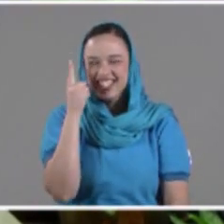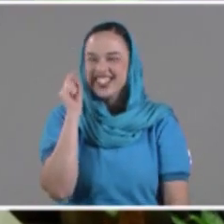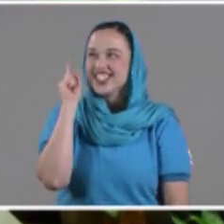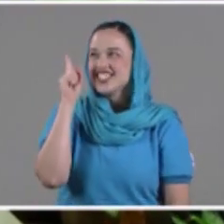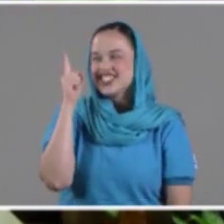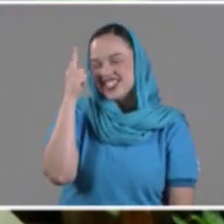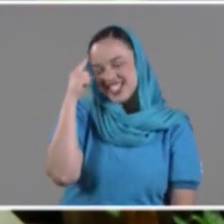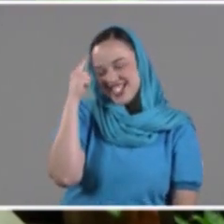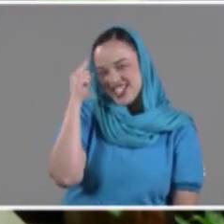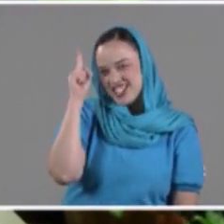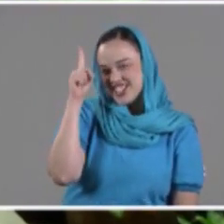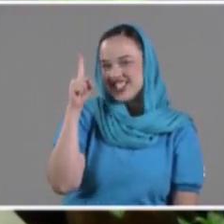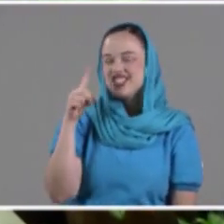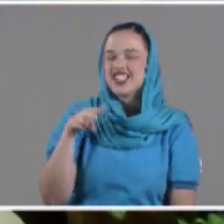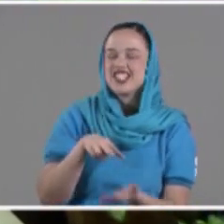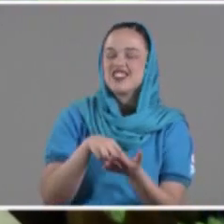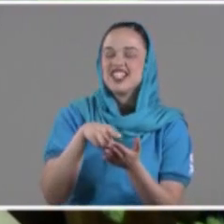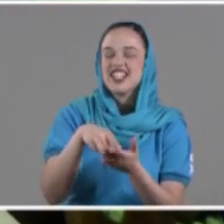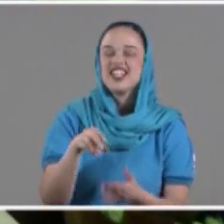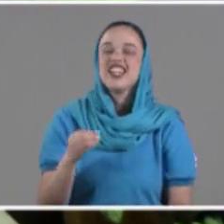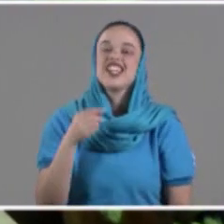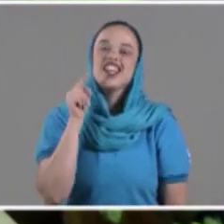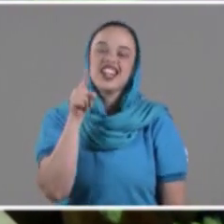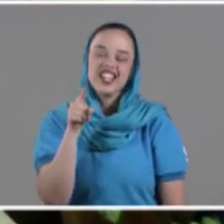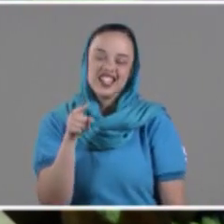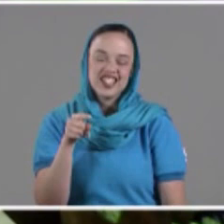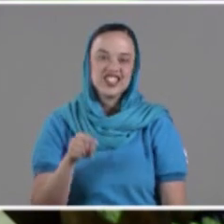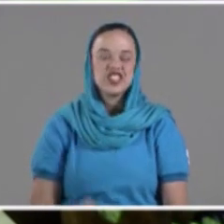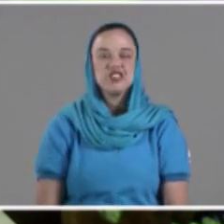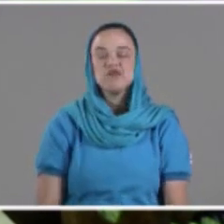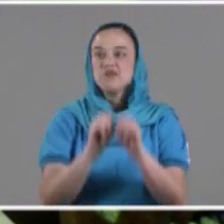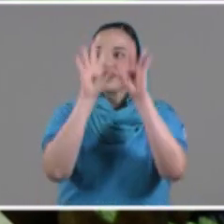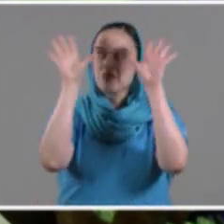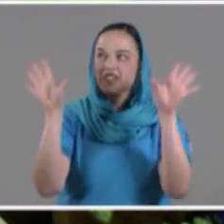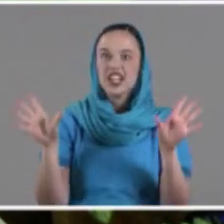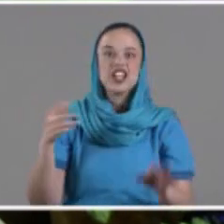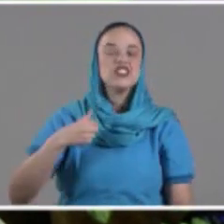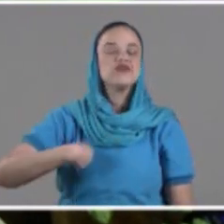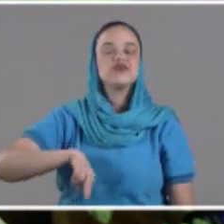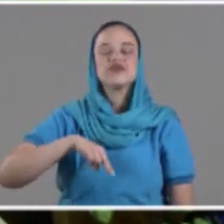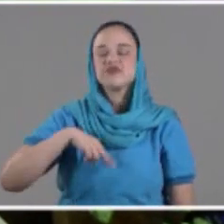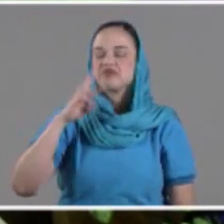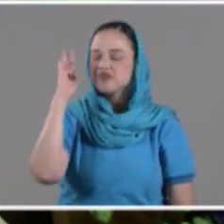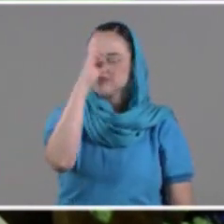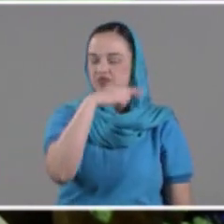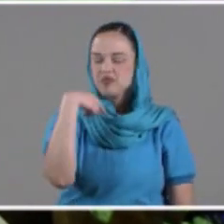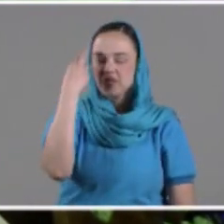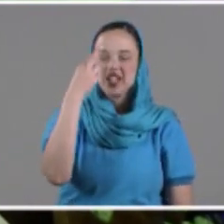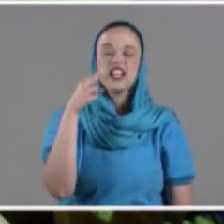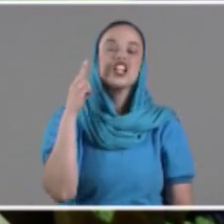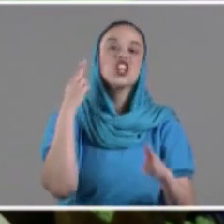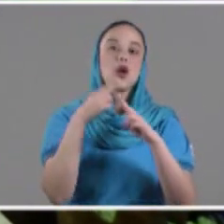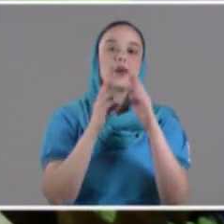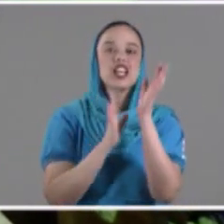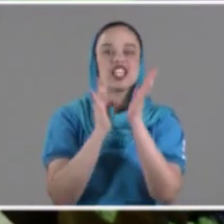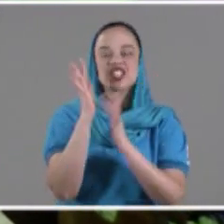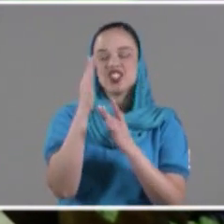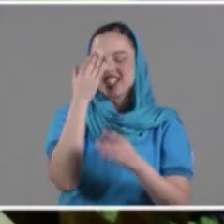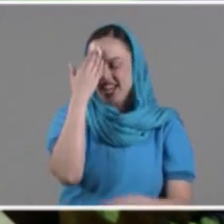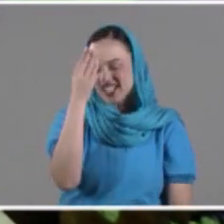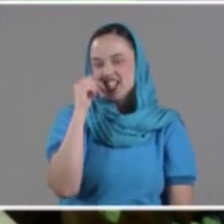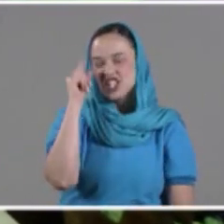tu caminar y que eso ilumine nuestro rostro señor en el nombre de Jesús Gracias señor